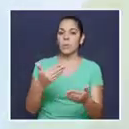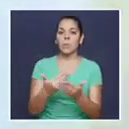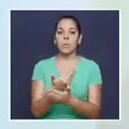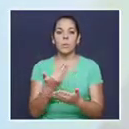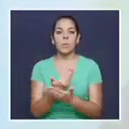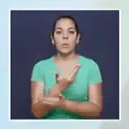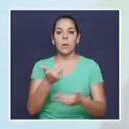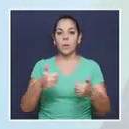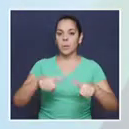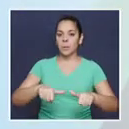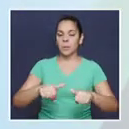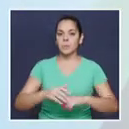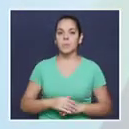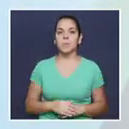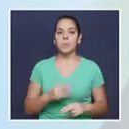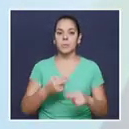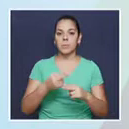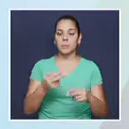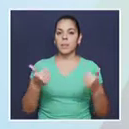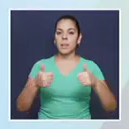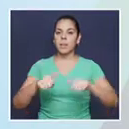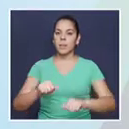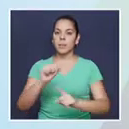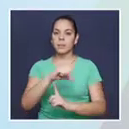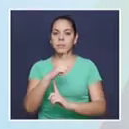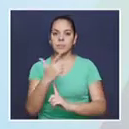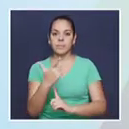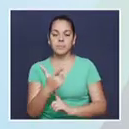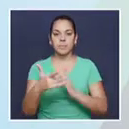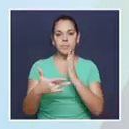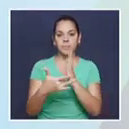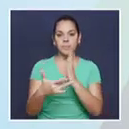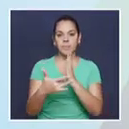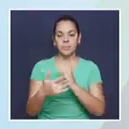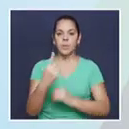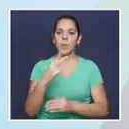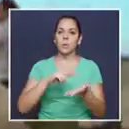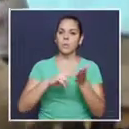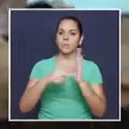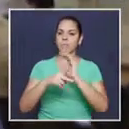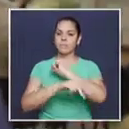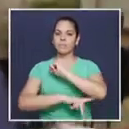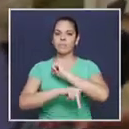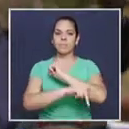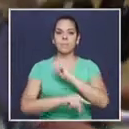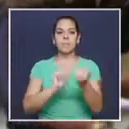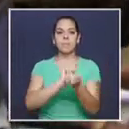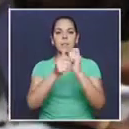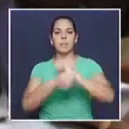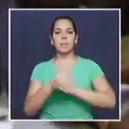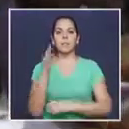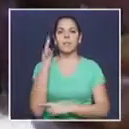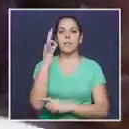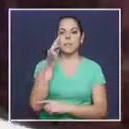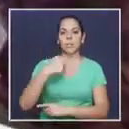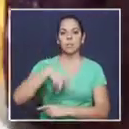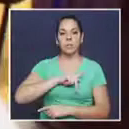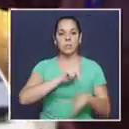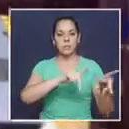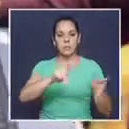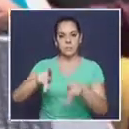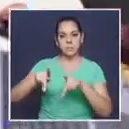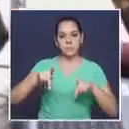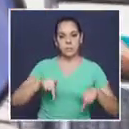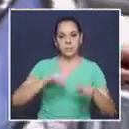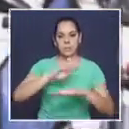acuerdo nacional, el Acuerdo Social Digital, un concepto país que cambiará el futuro de nuestra gente a lo